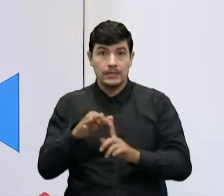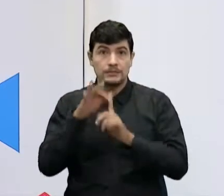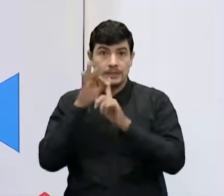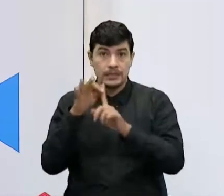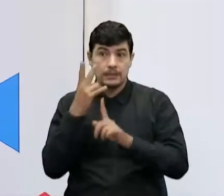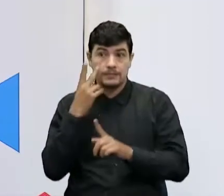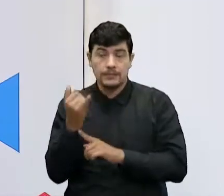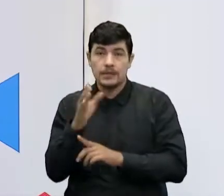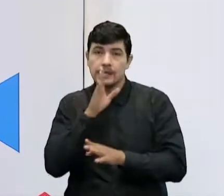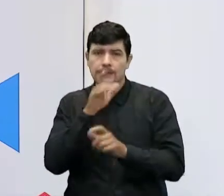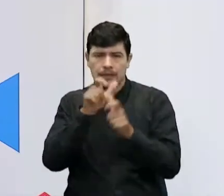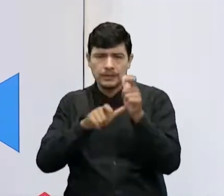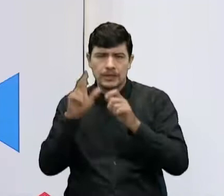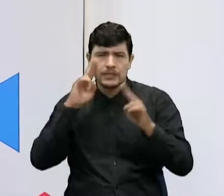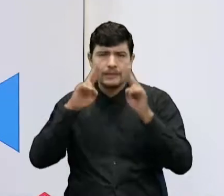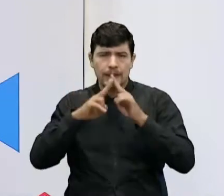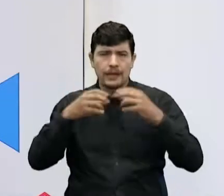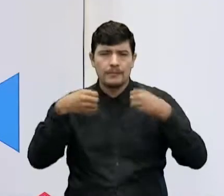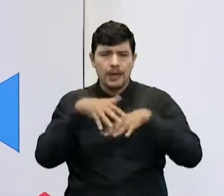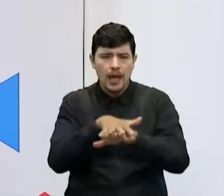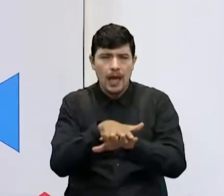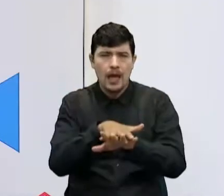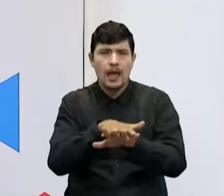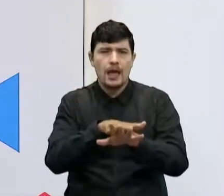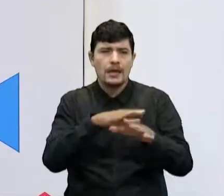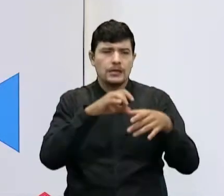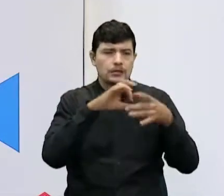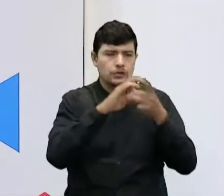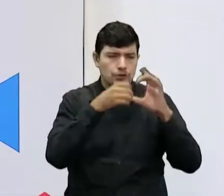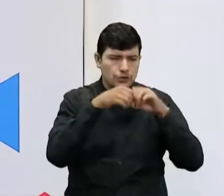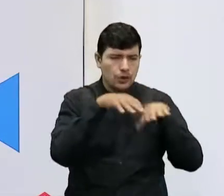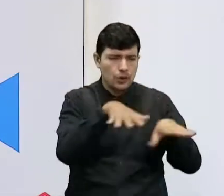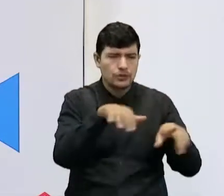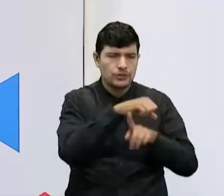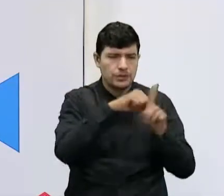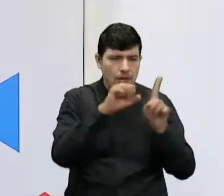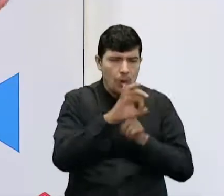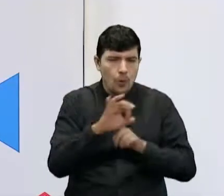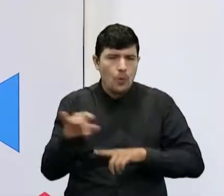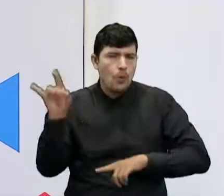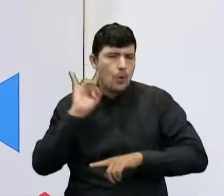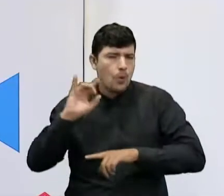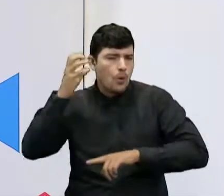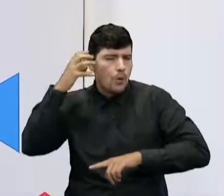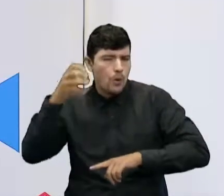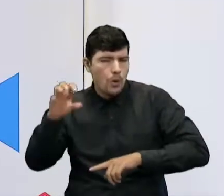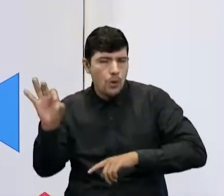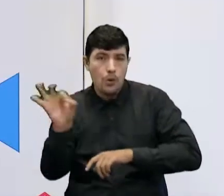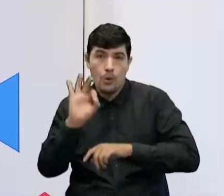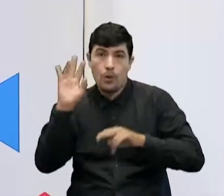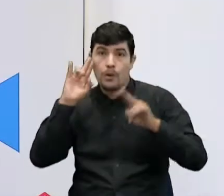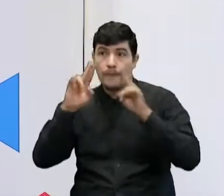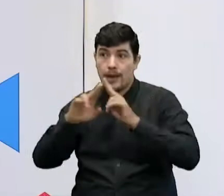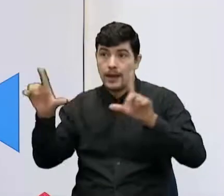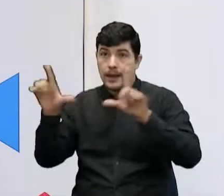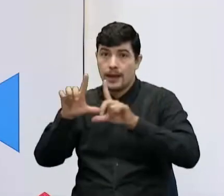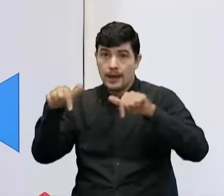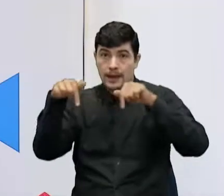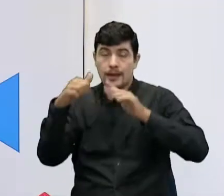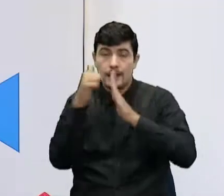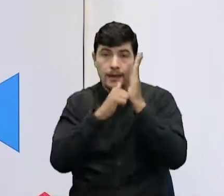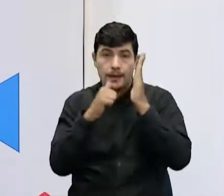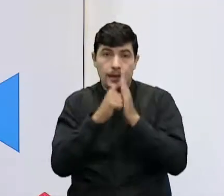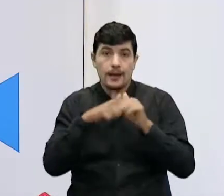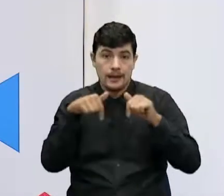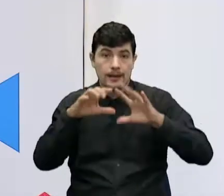personas que se conectan a través de los medios comunitarios que nos escuchan a diario y que nos sintonizan todas nuestras clases de las áreas del conocimiento